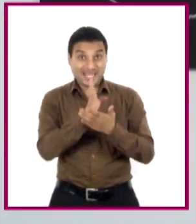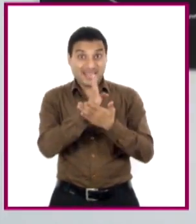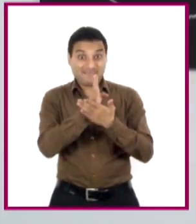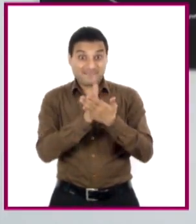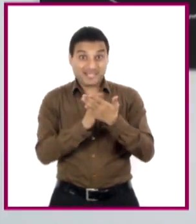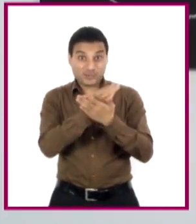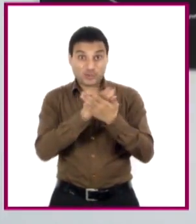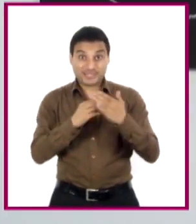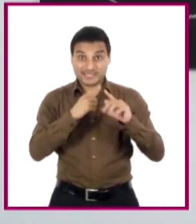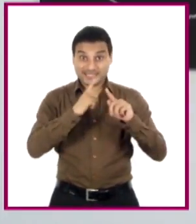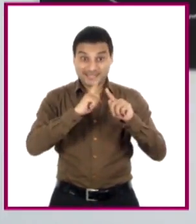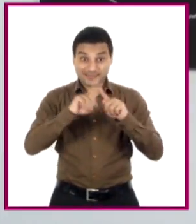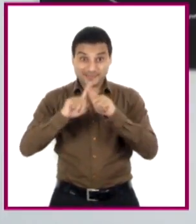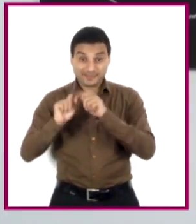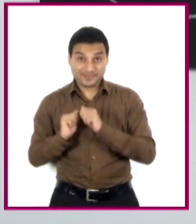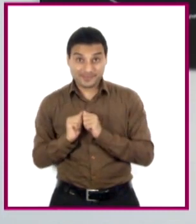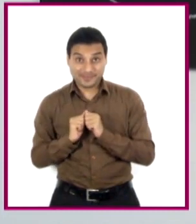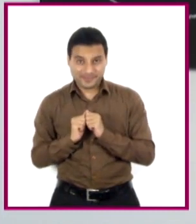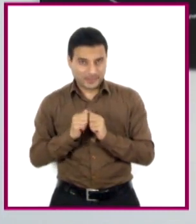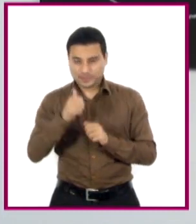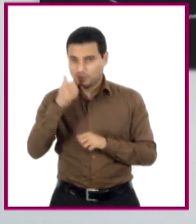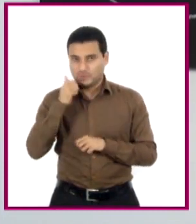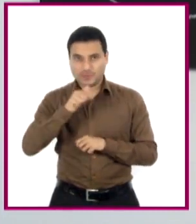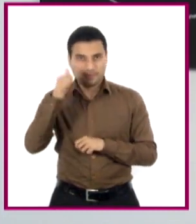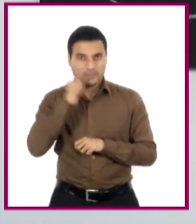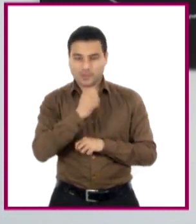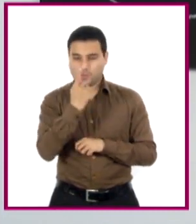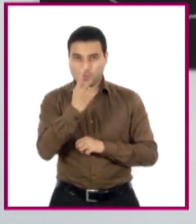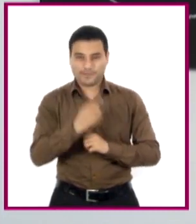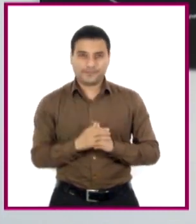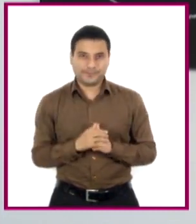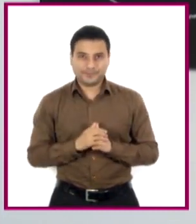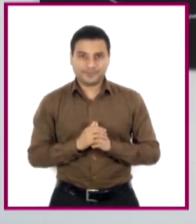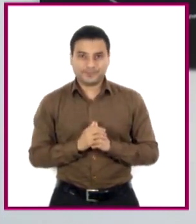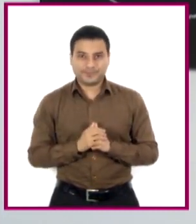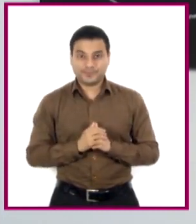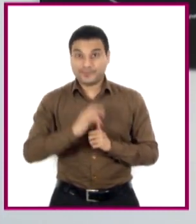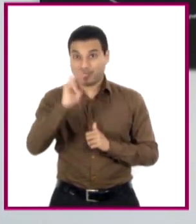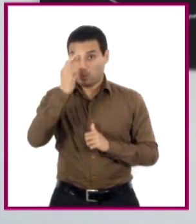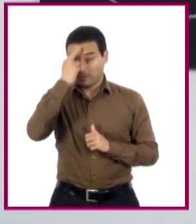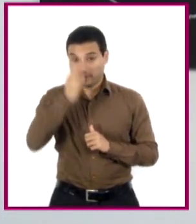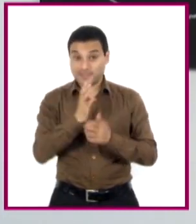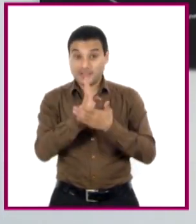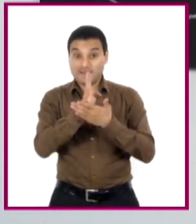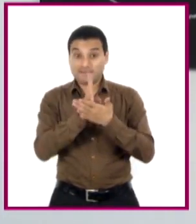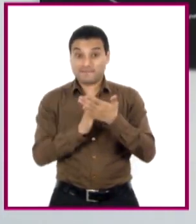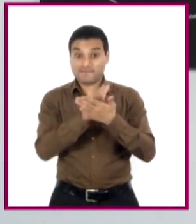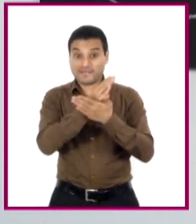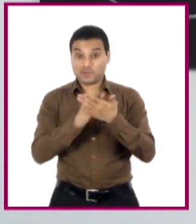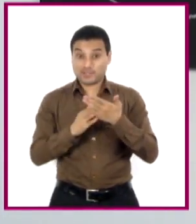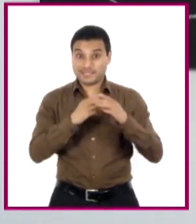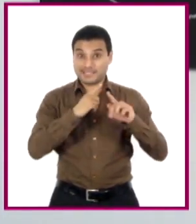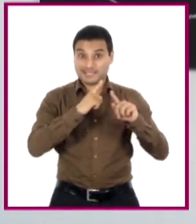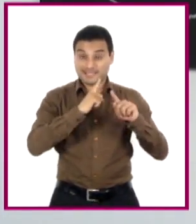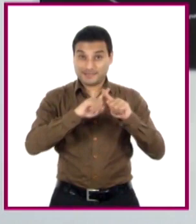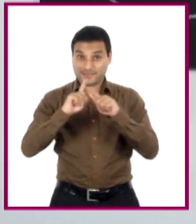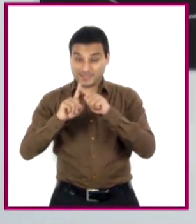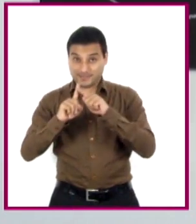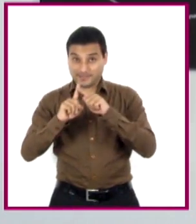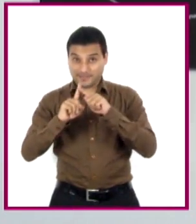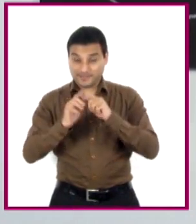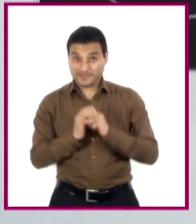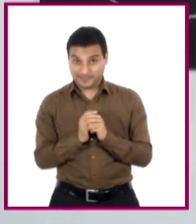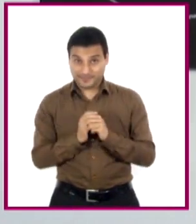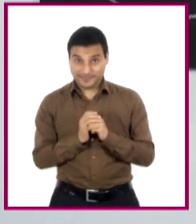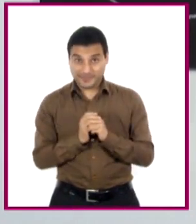que mencionamos sobrepasa la unidad. Tengan presente que a las fracciones cuyo valor absoluto es mayor al entero se le